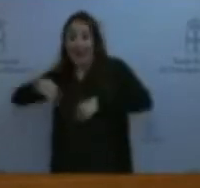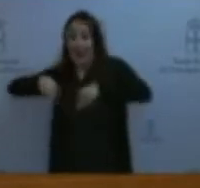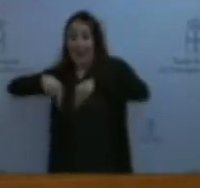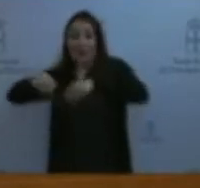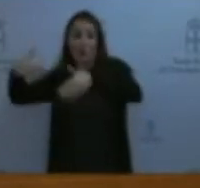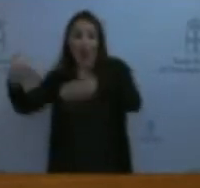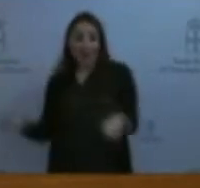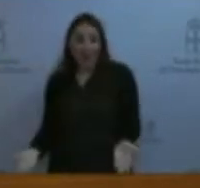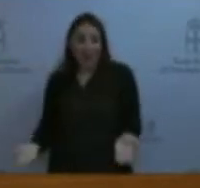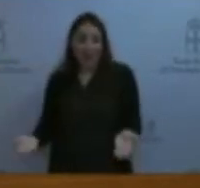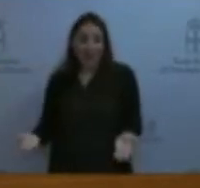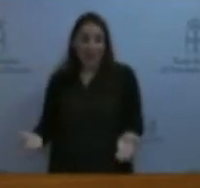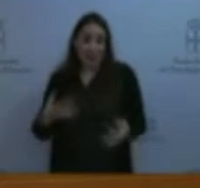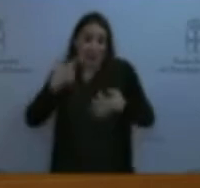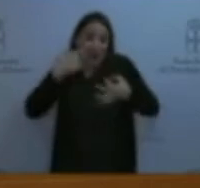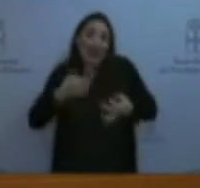tenemos.